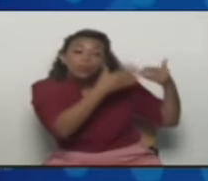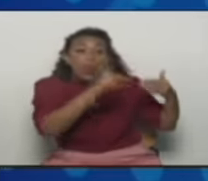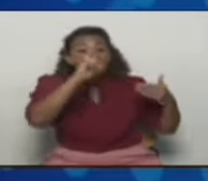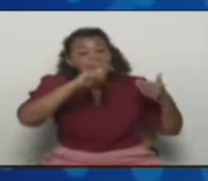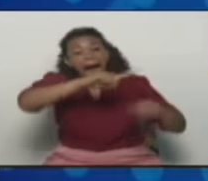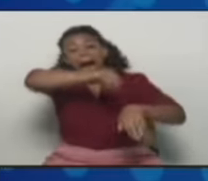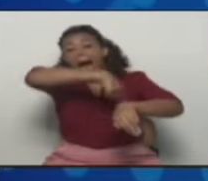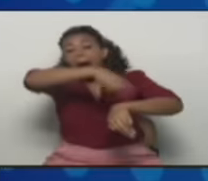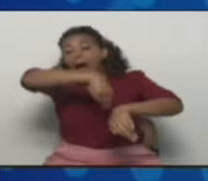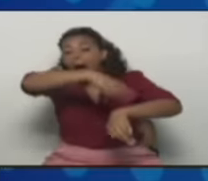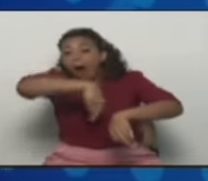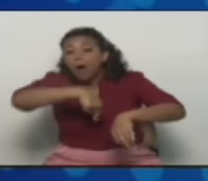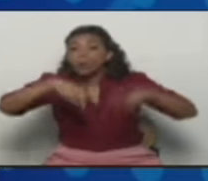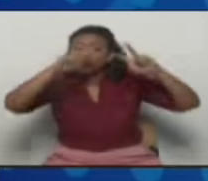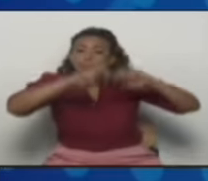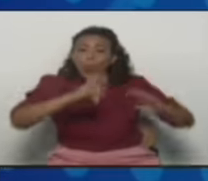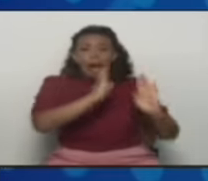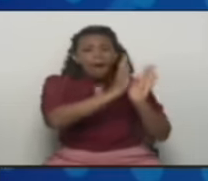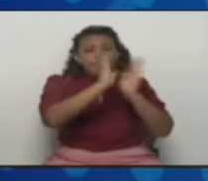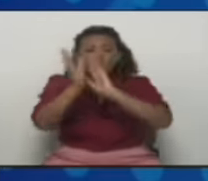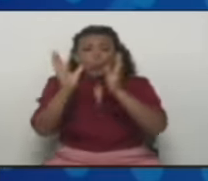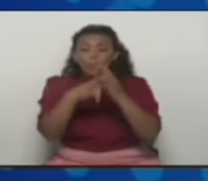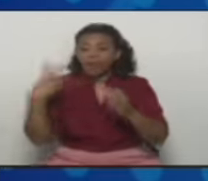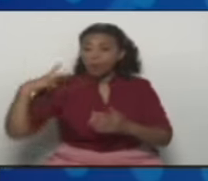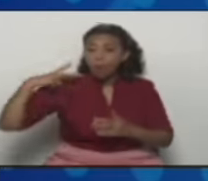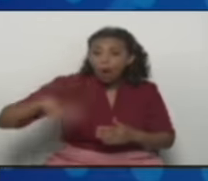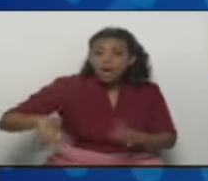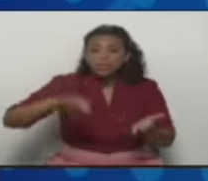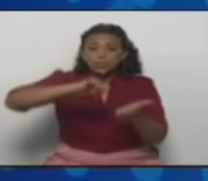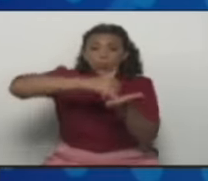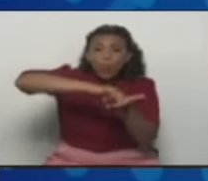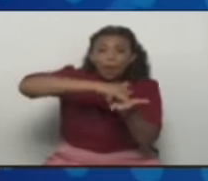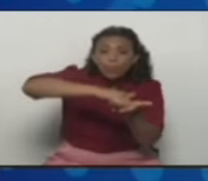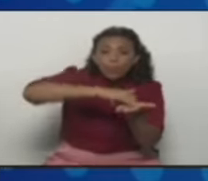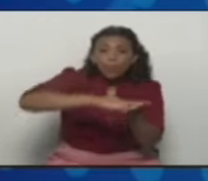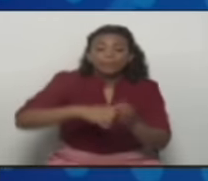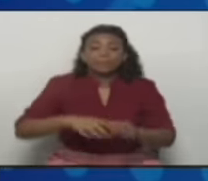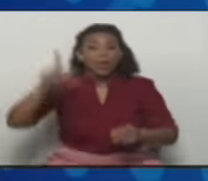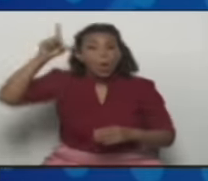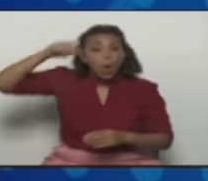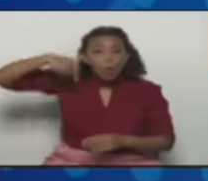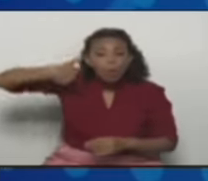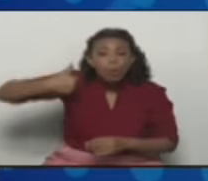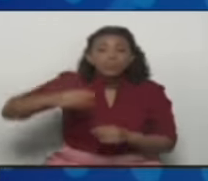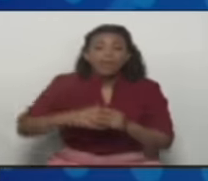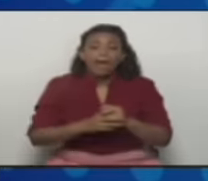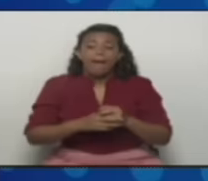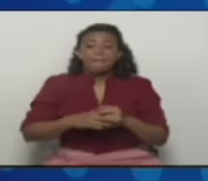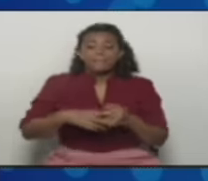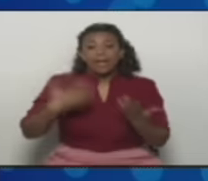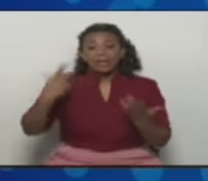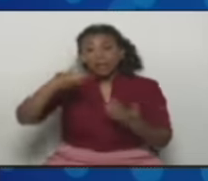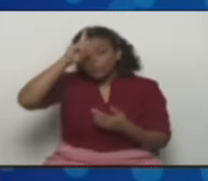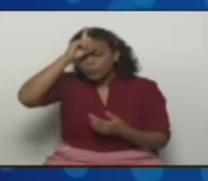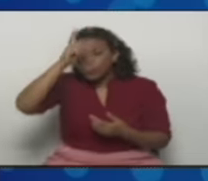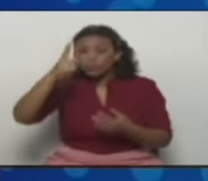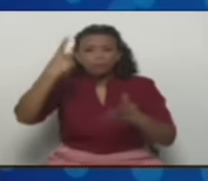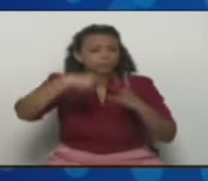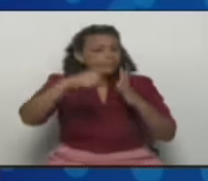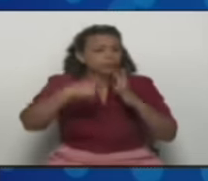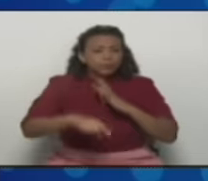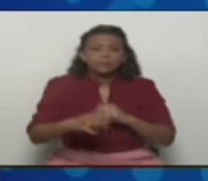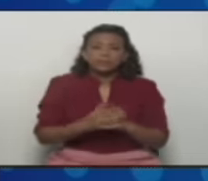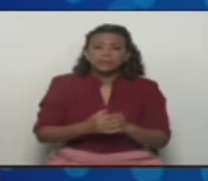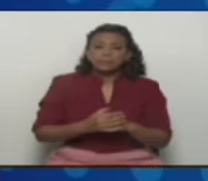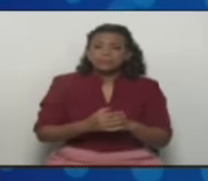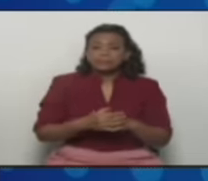horas en bibliotecas en Washington, Nueva York, Londres, Berlín, porque además